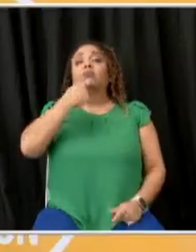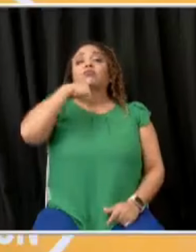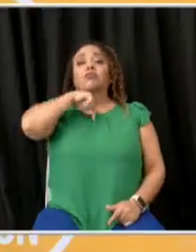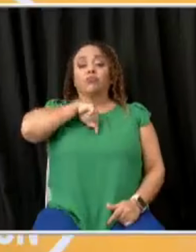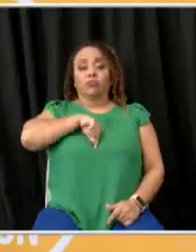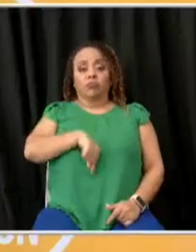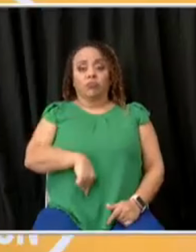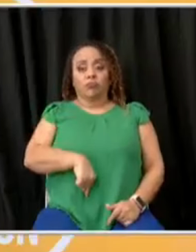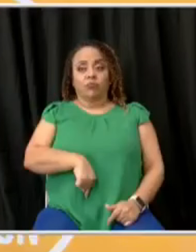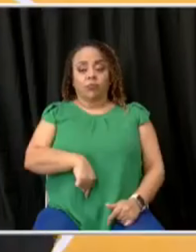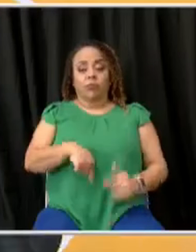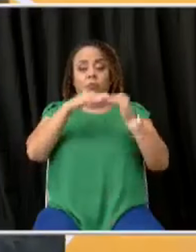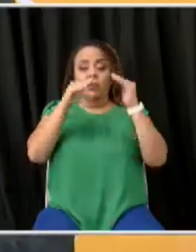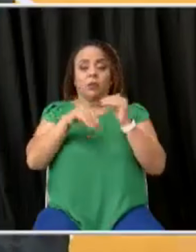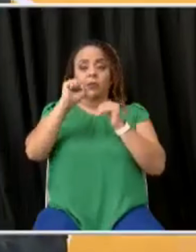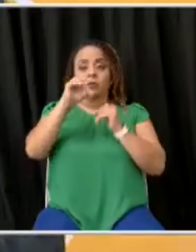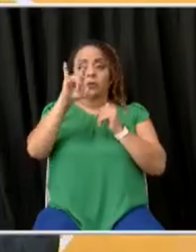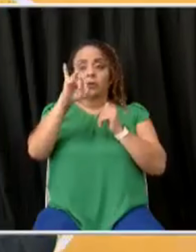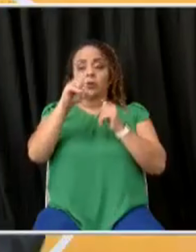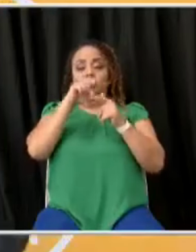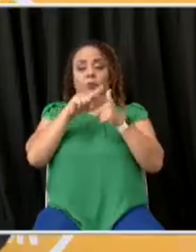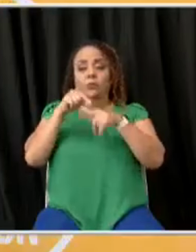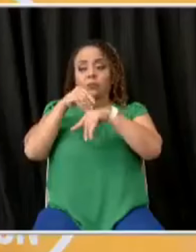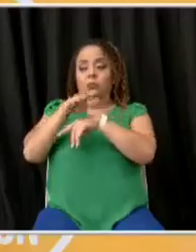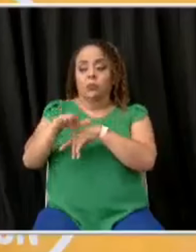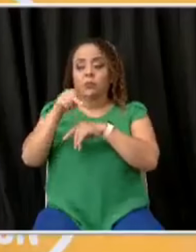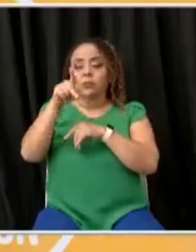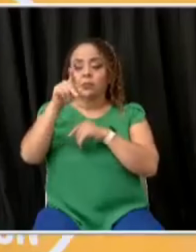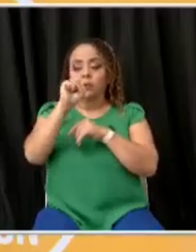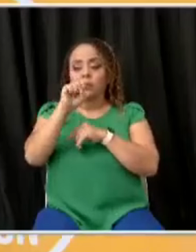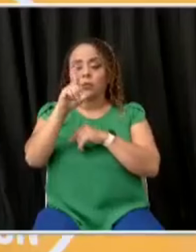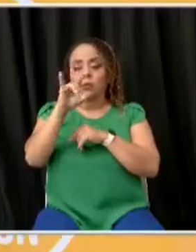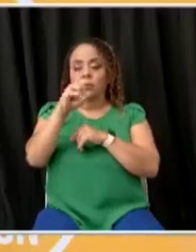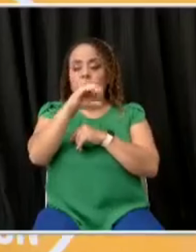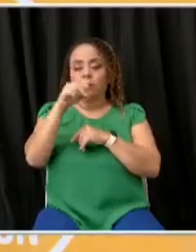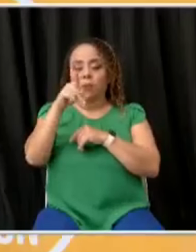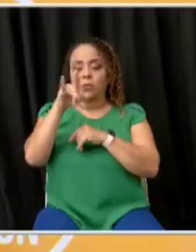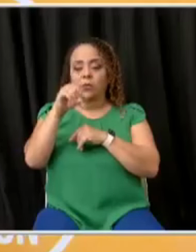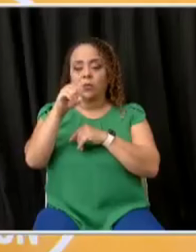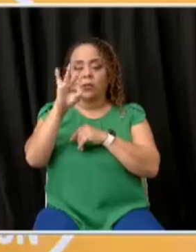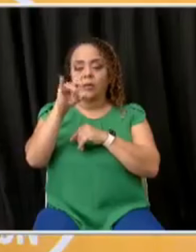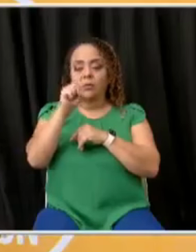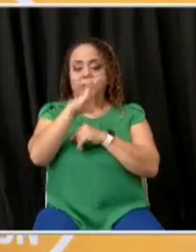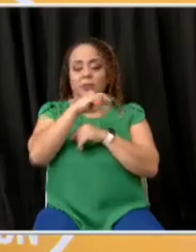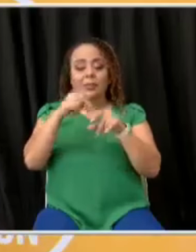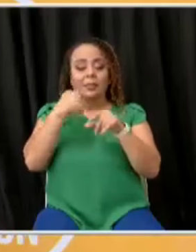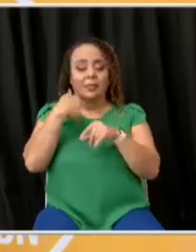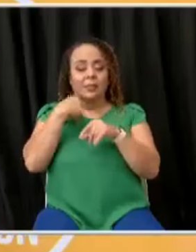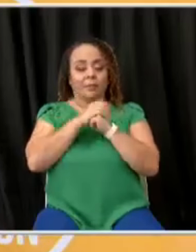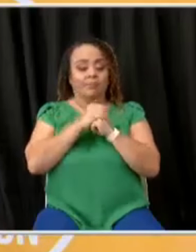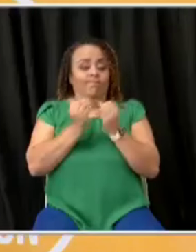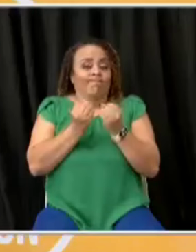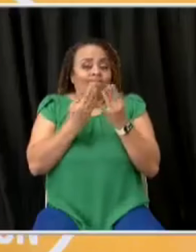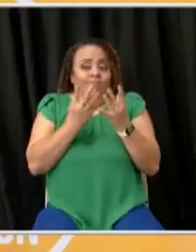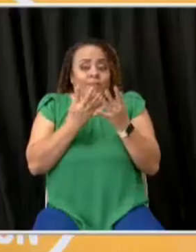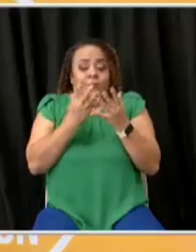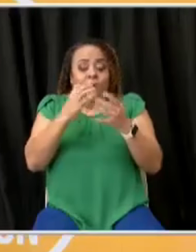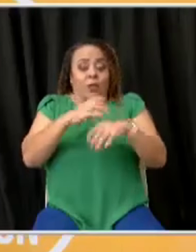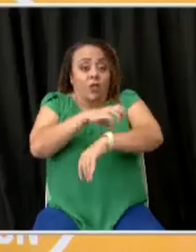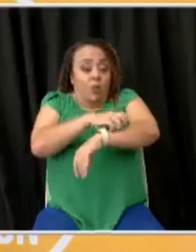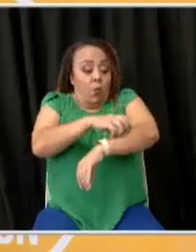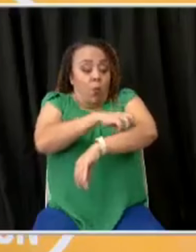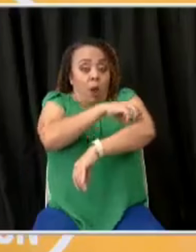sodio que el plasma manda sodio y potasio hacia el intestino. Y si las tiene hipertónicas, más